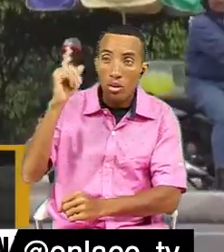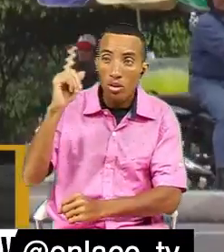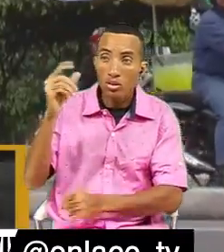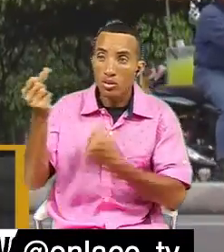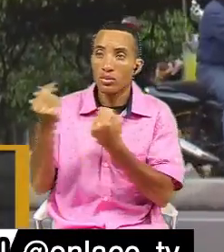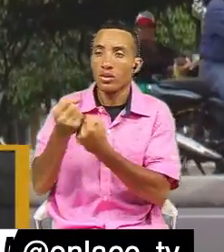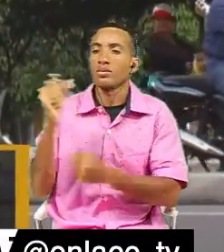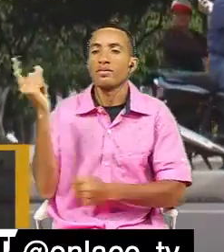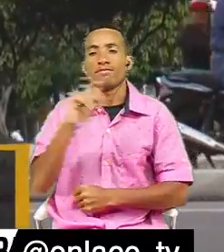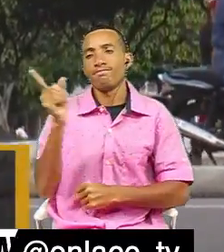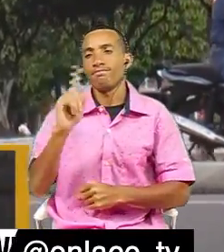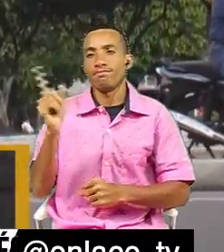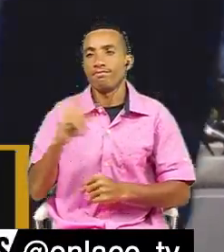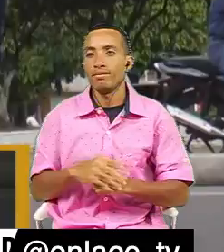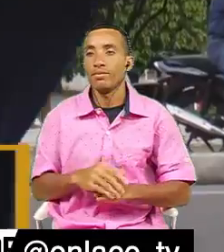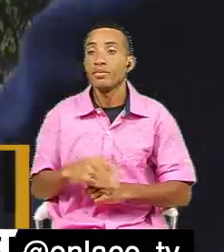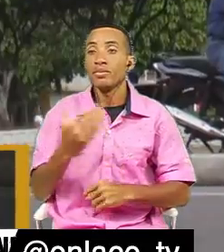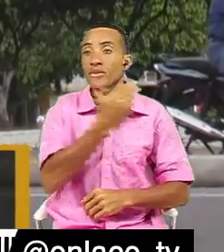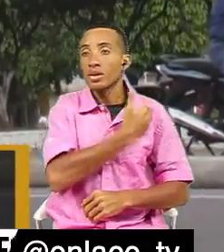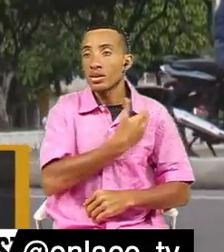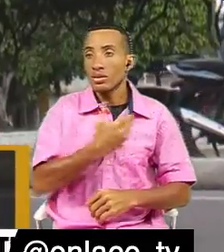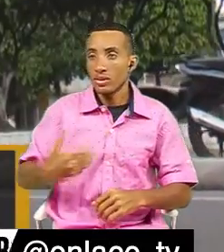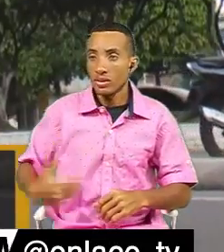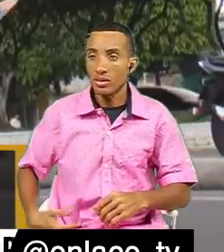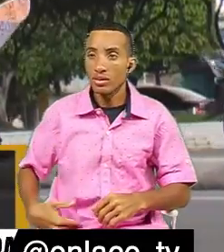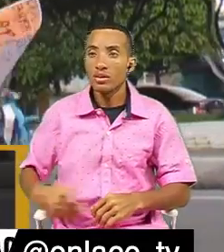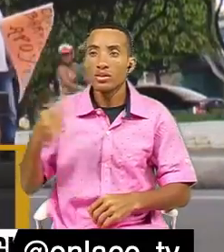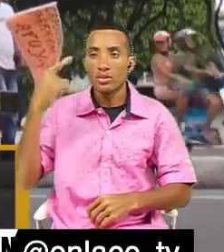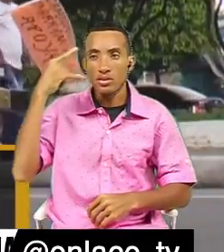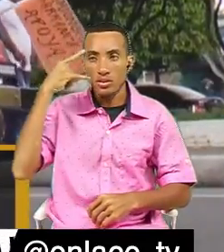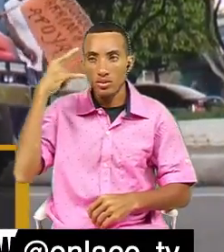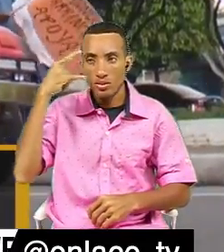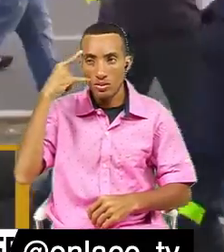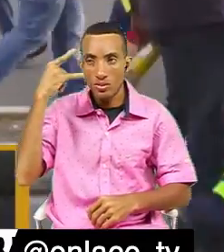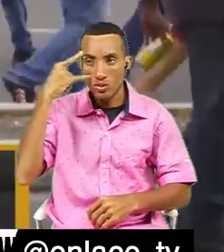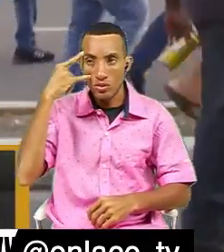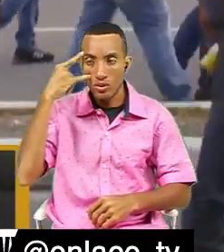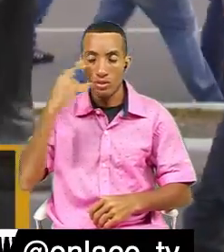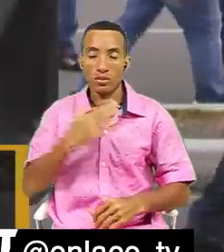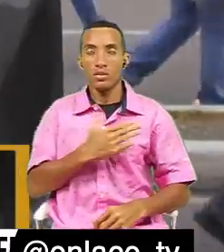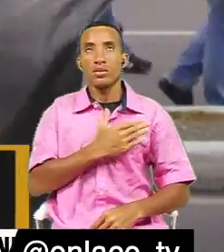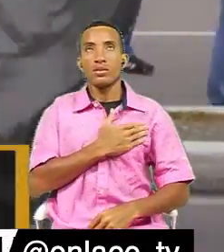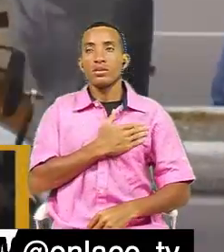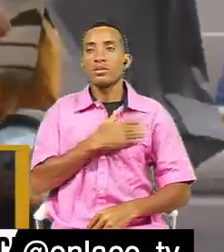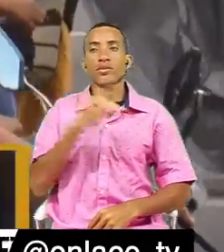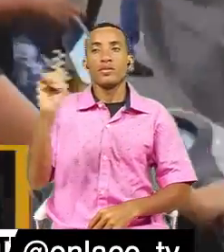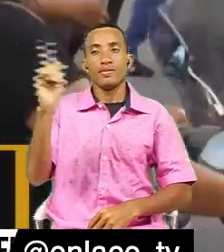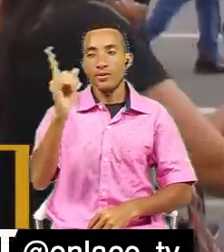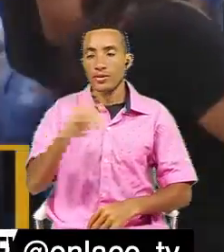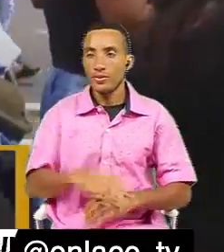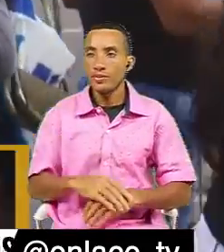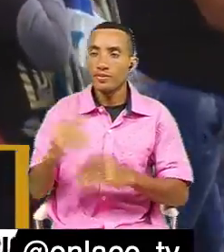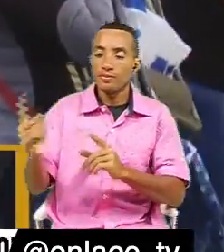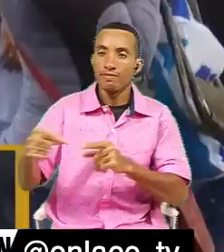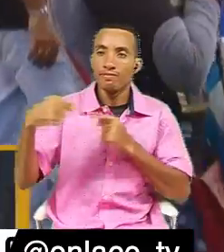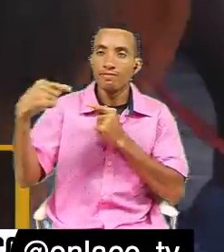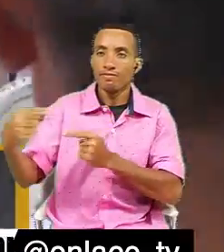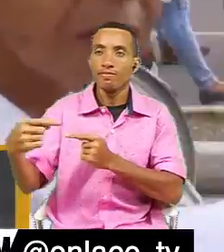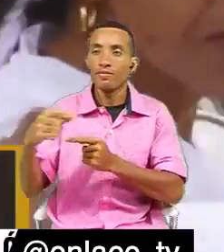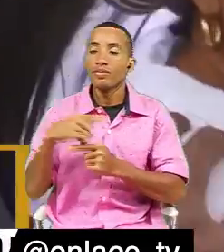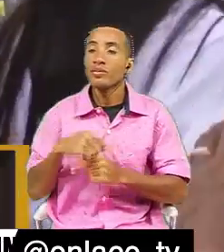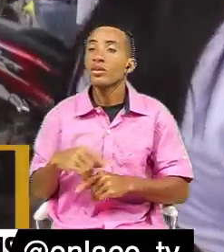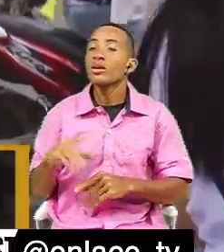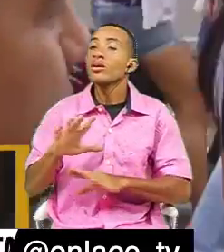quiere decir que estemos apoyando lo que diga el presidente Uribe, no señor, le queremos decir que estamos en contra del maltrato que está viviendo el transporte